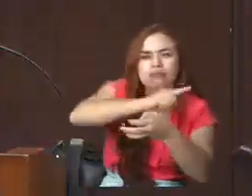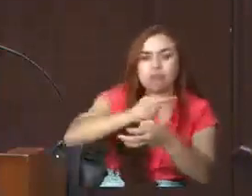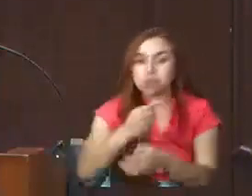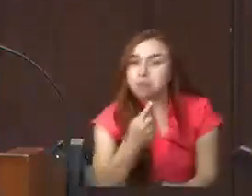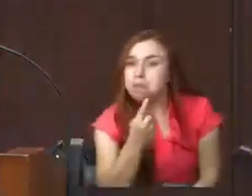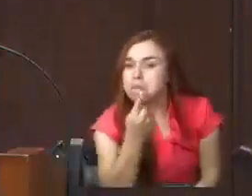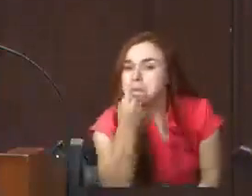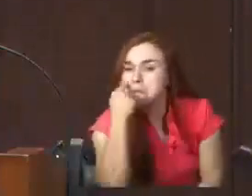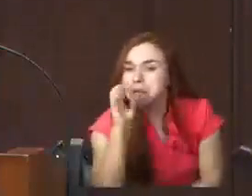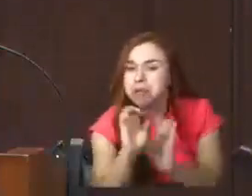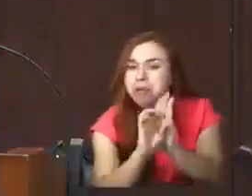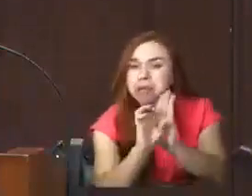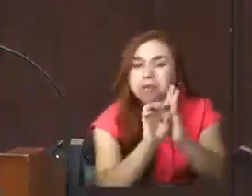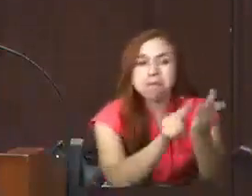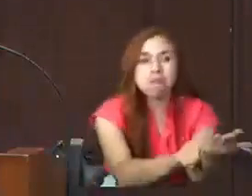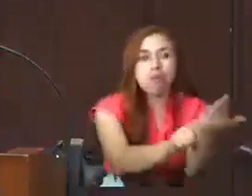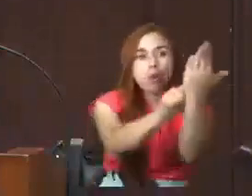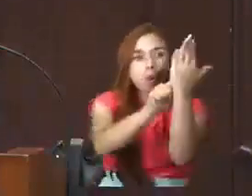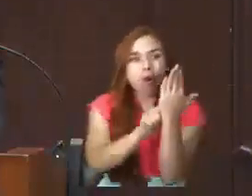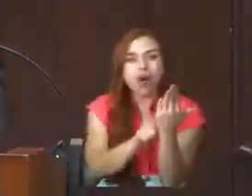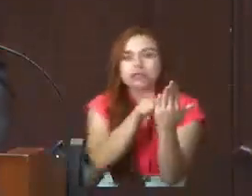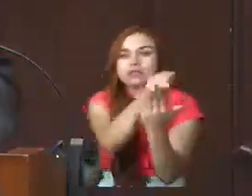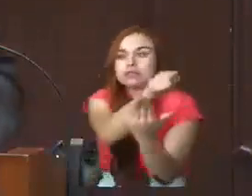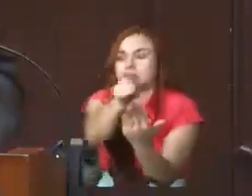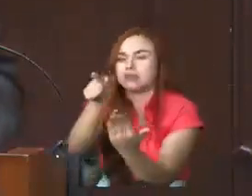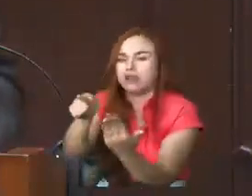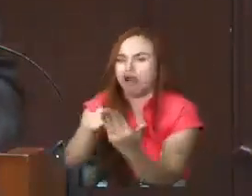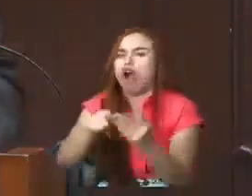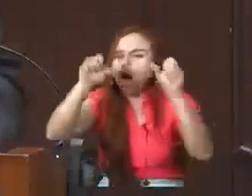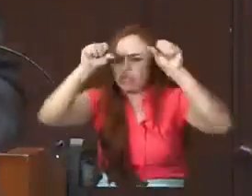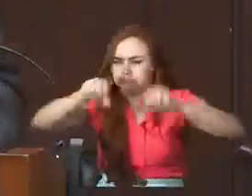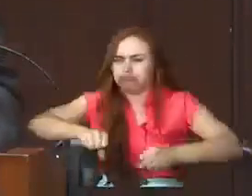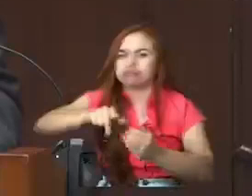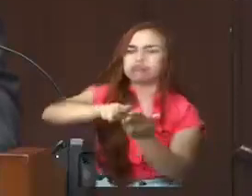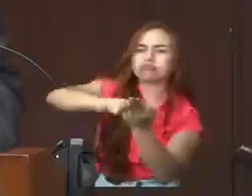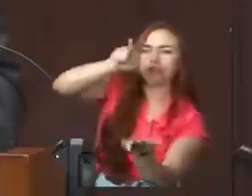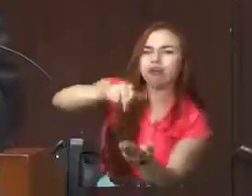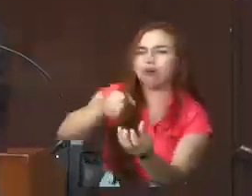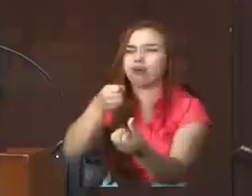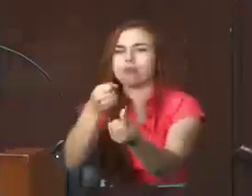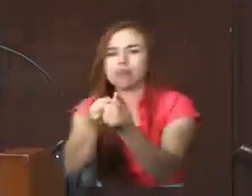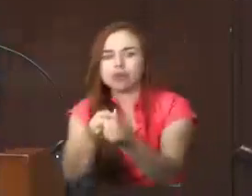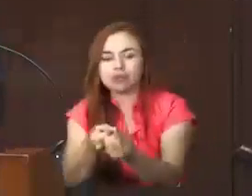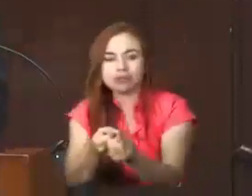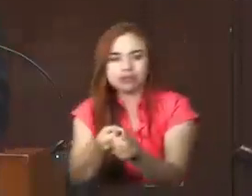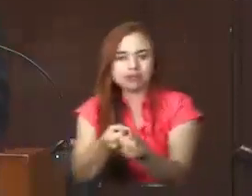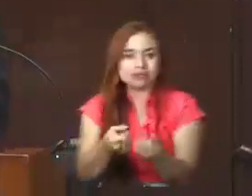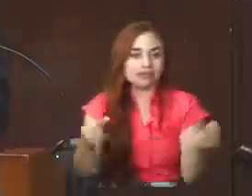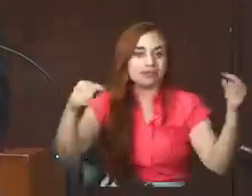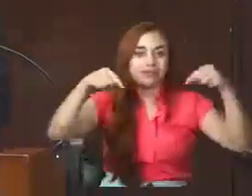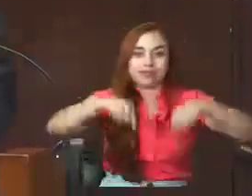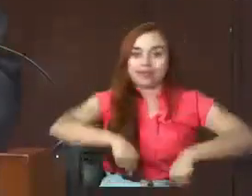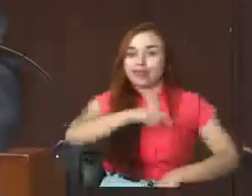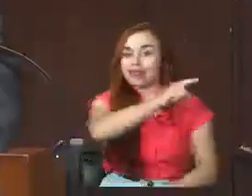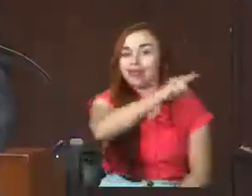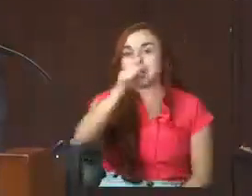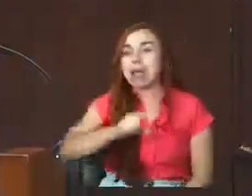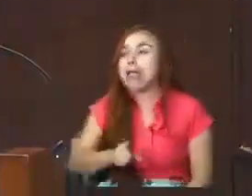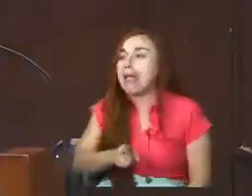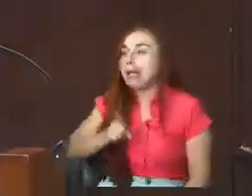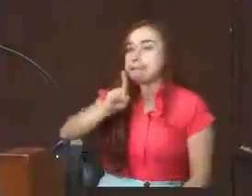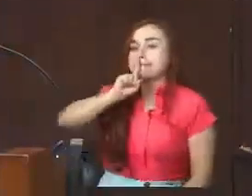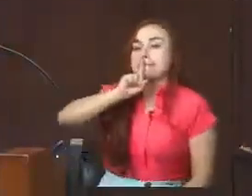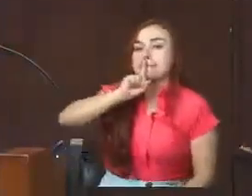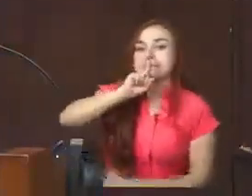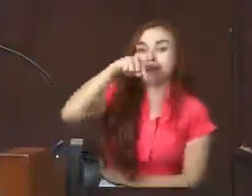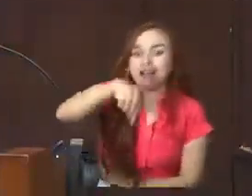Porque lo que no se dice así es que la experiencia de otros países ha sido catastrófica en materia de implementación de una